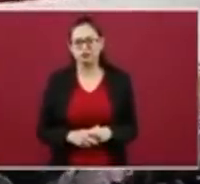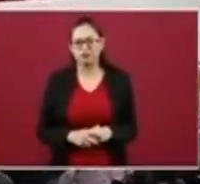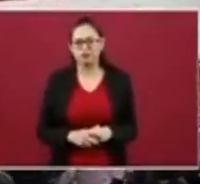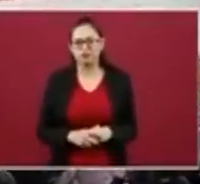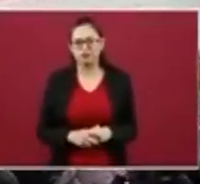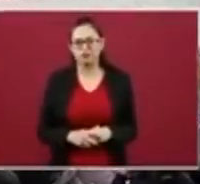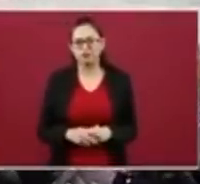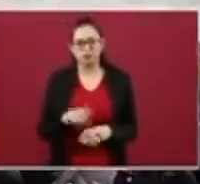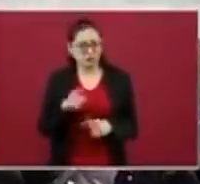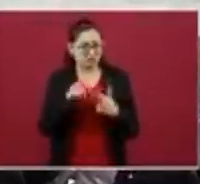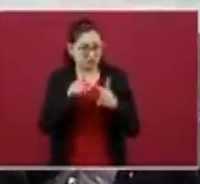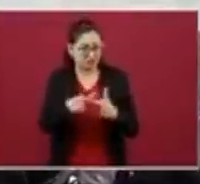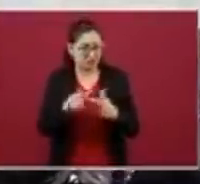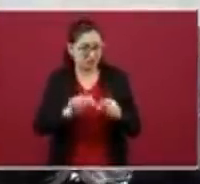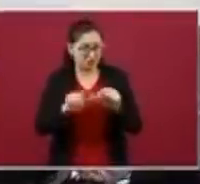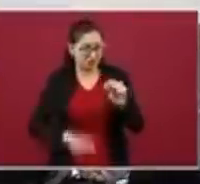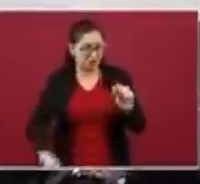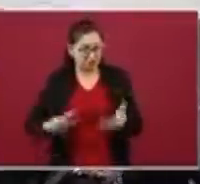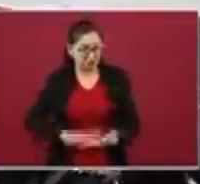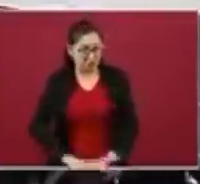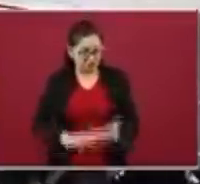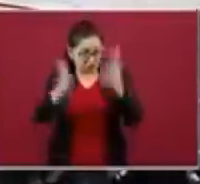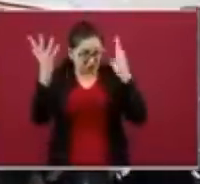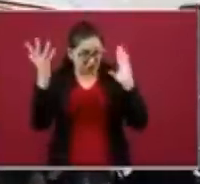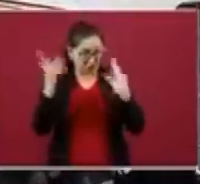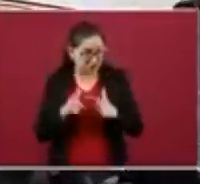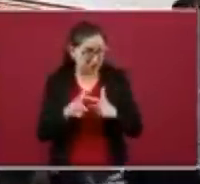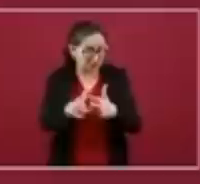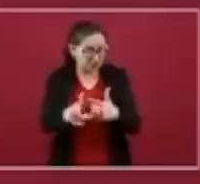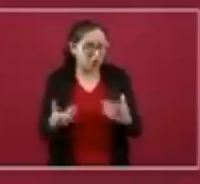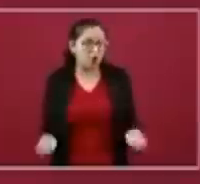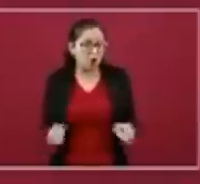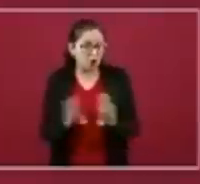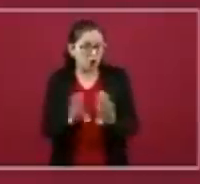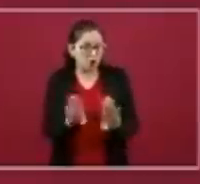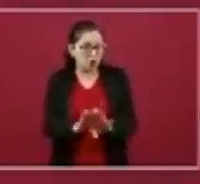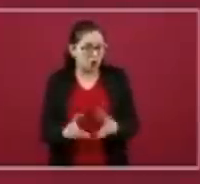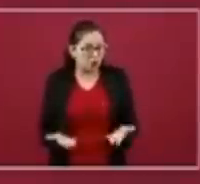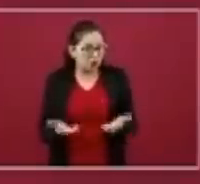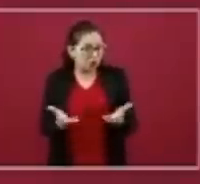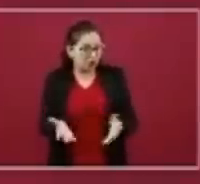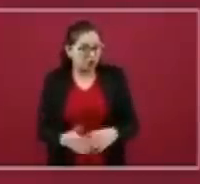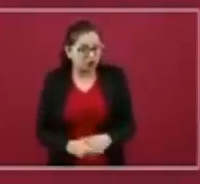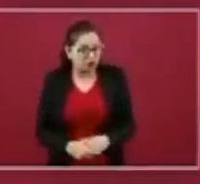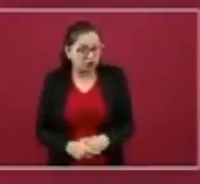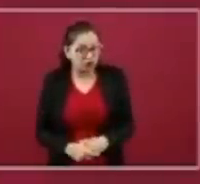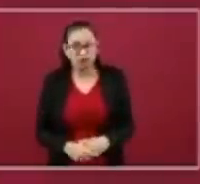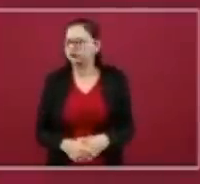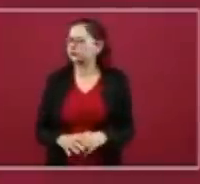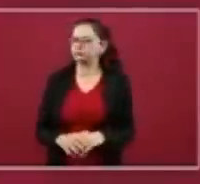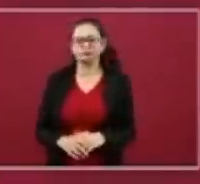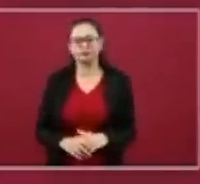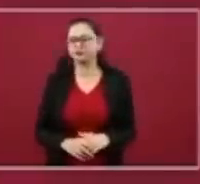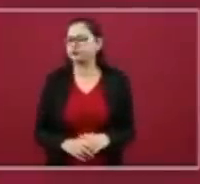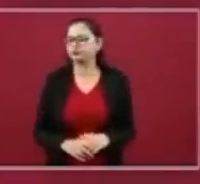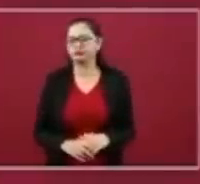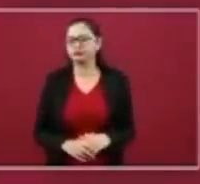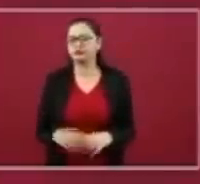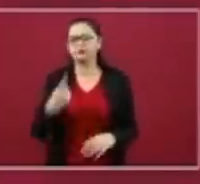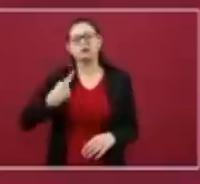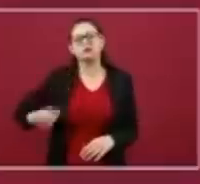en el país. No quiero tampoco, porque también tiene. Quiero decirles algo, nuestra